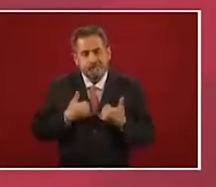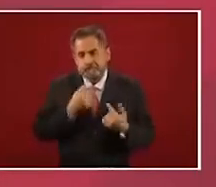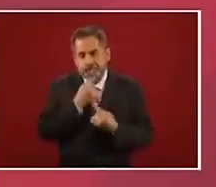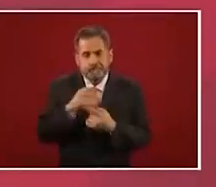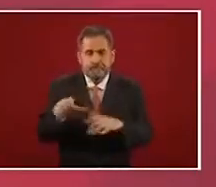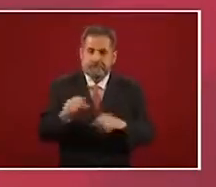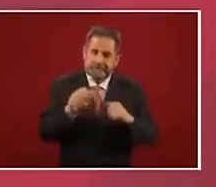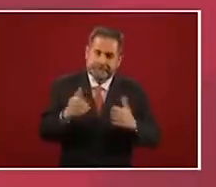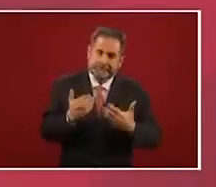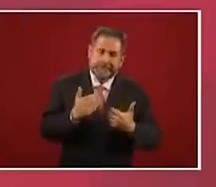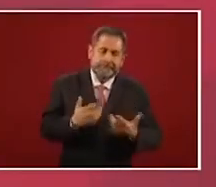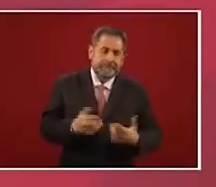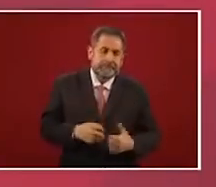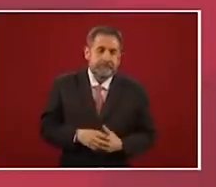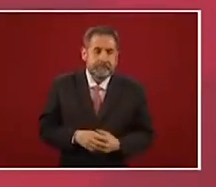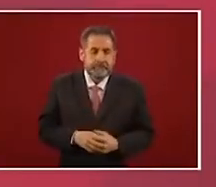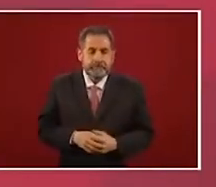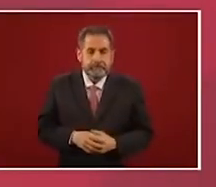jóvenes,